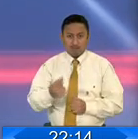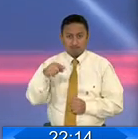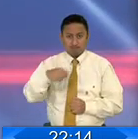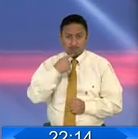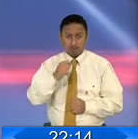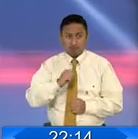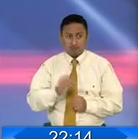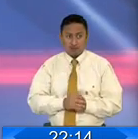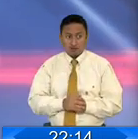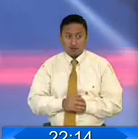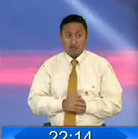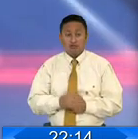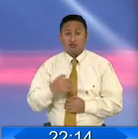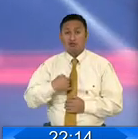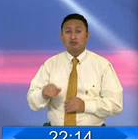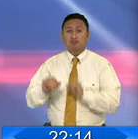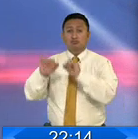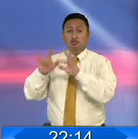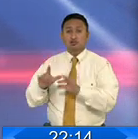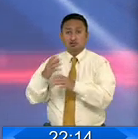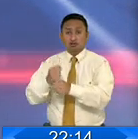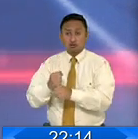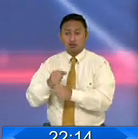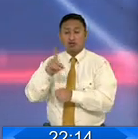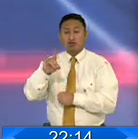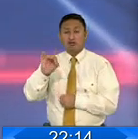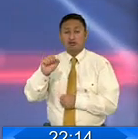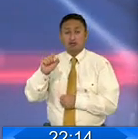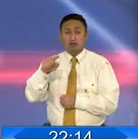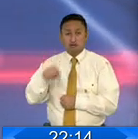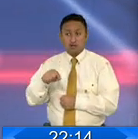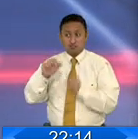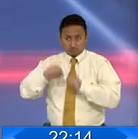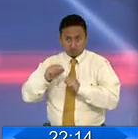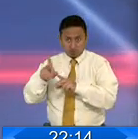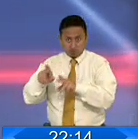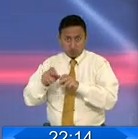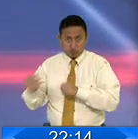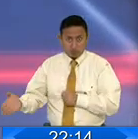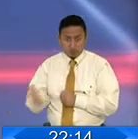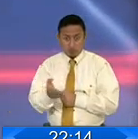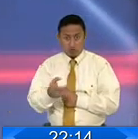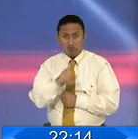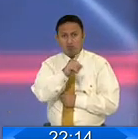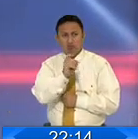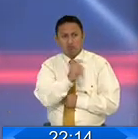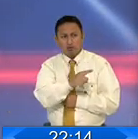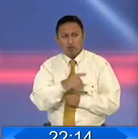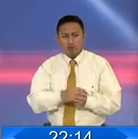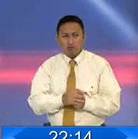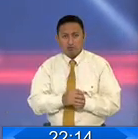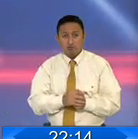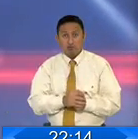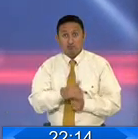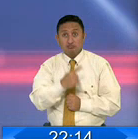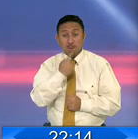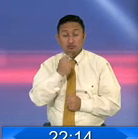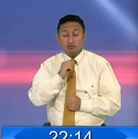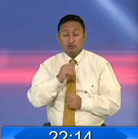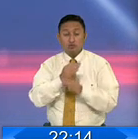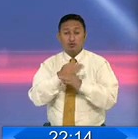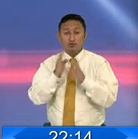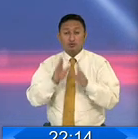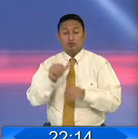sostienen, habrían consultado al secretario de Seguridad César Díaz, quien estaba acreditado para el encuentro, sobre el incidente. Según indican, que funcionarios